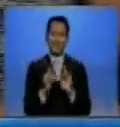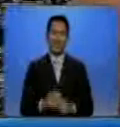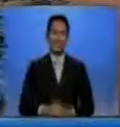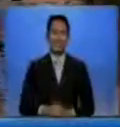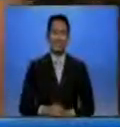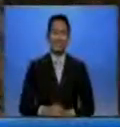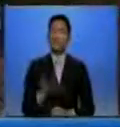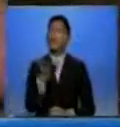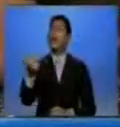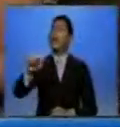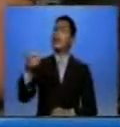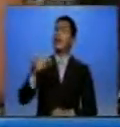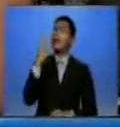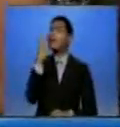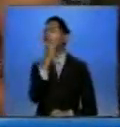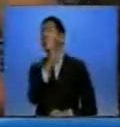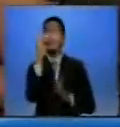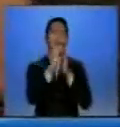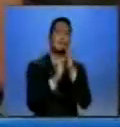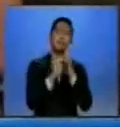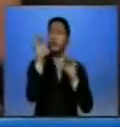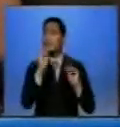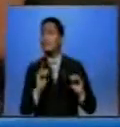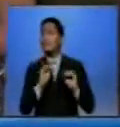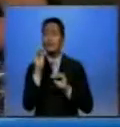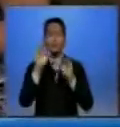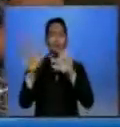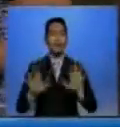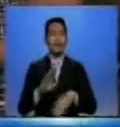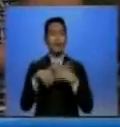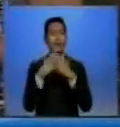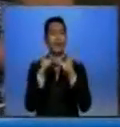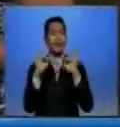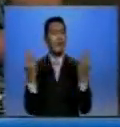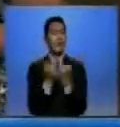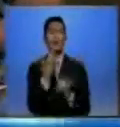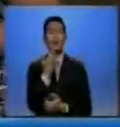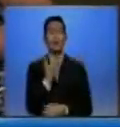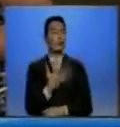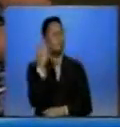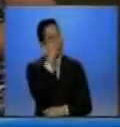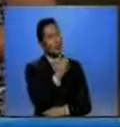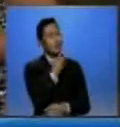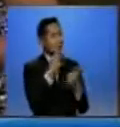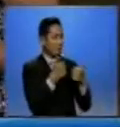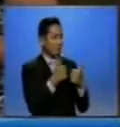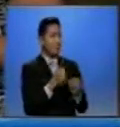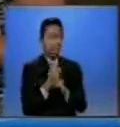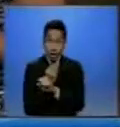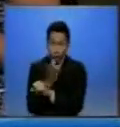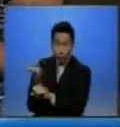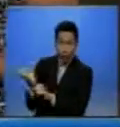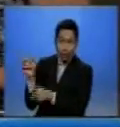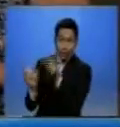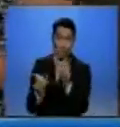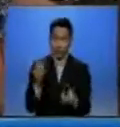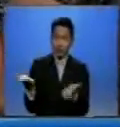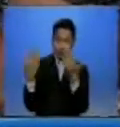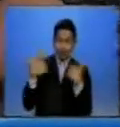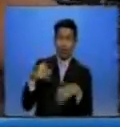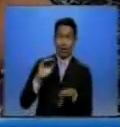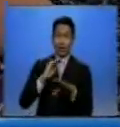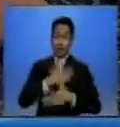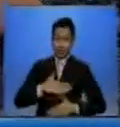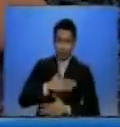tal le ha parecido la decoración y pasear en familia? Muy bonita, está bonita, sí. ¿Recomienda entonces a la gente para que venga para acá a